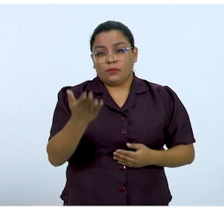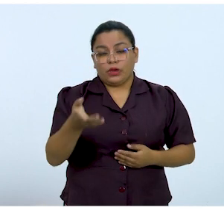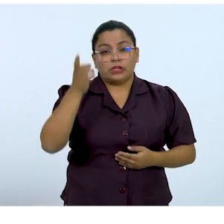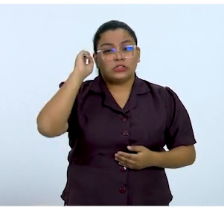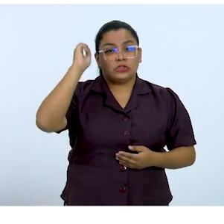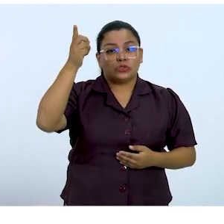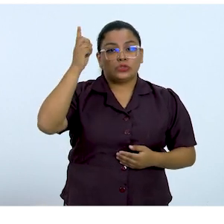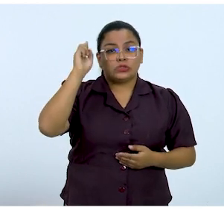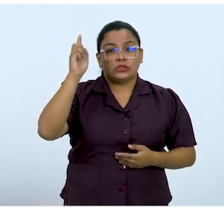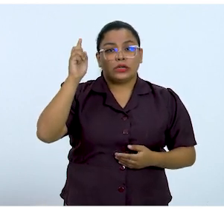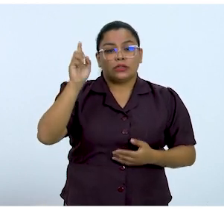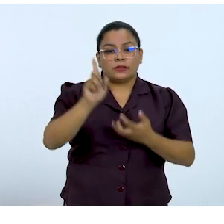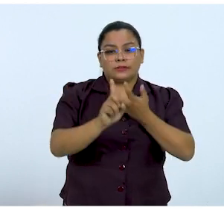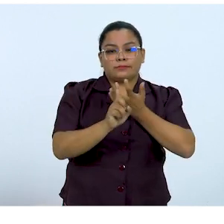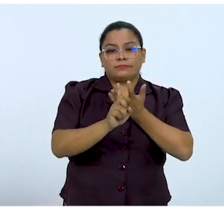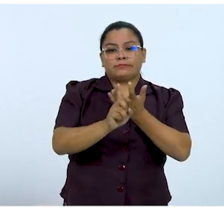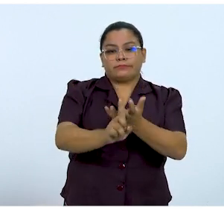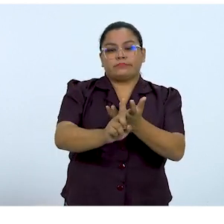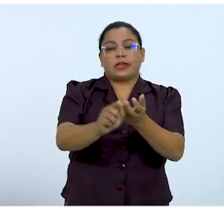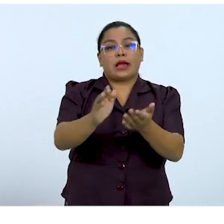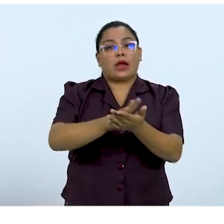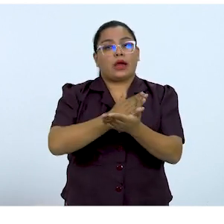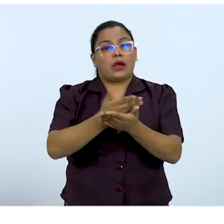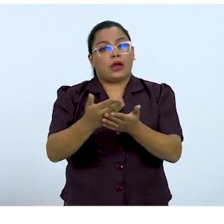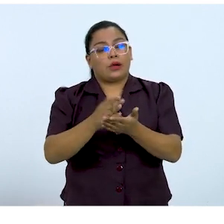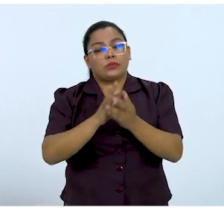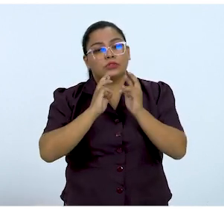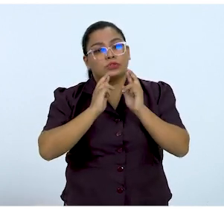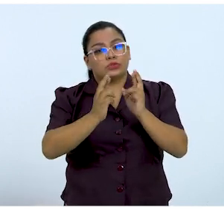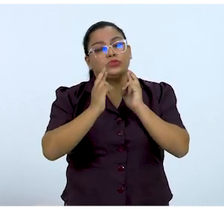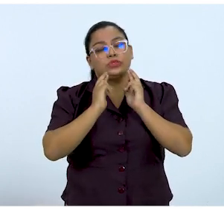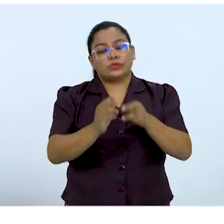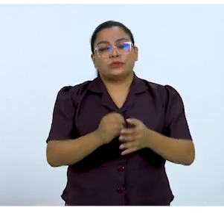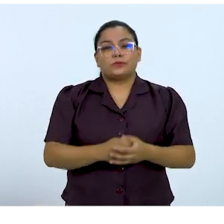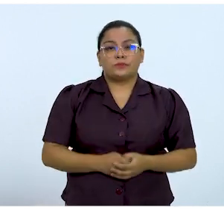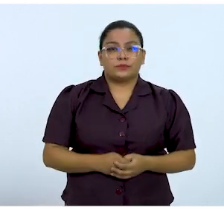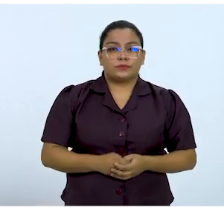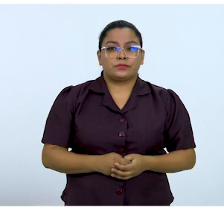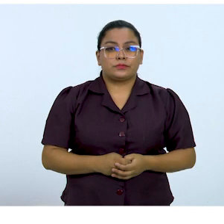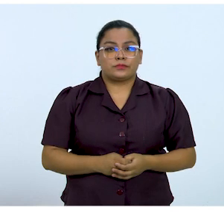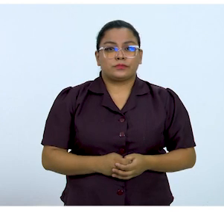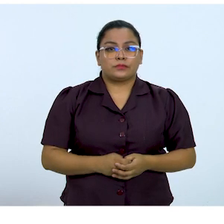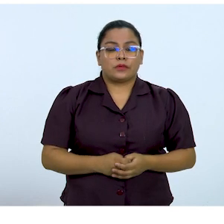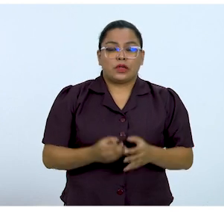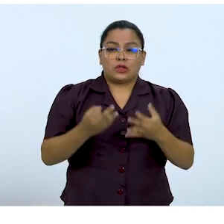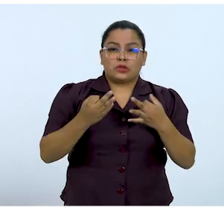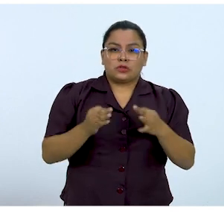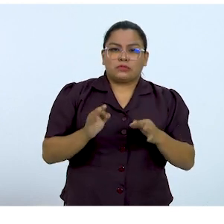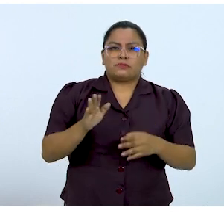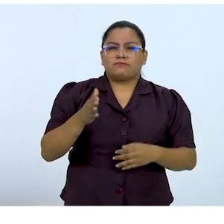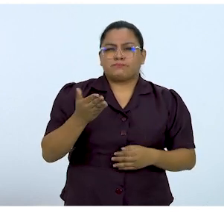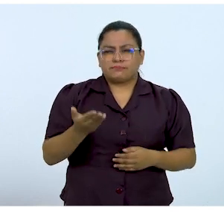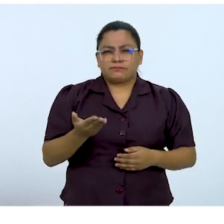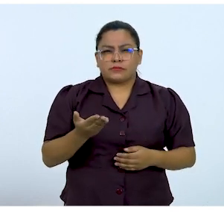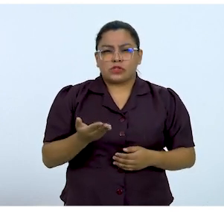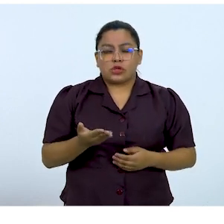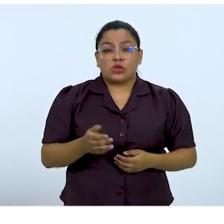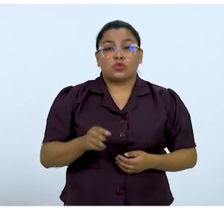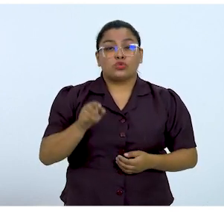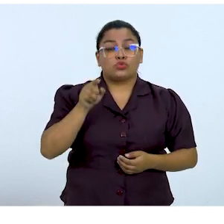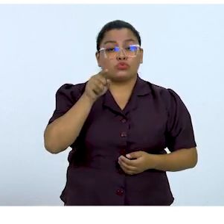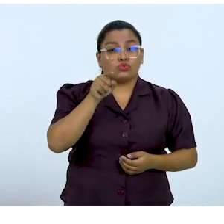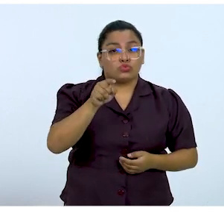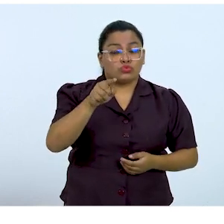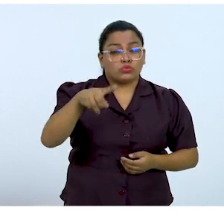Luego, el docente modera la socialización de las soluciones, de manera que